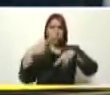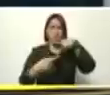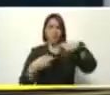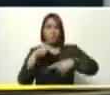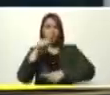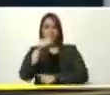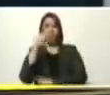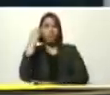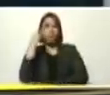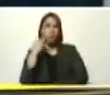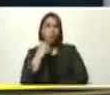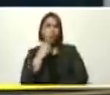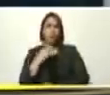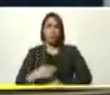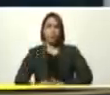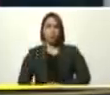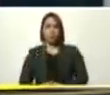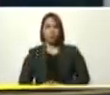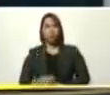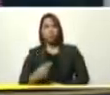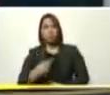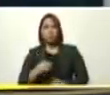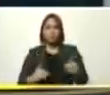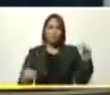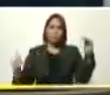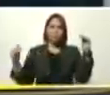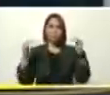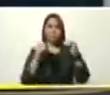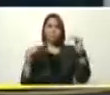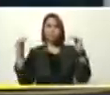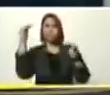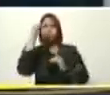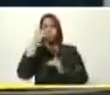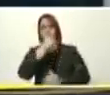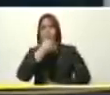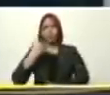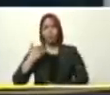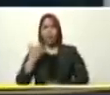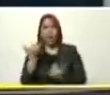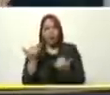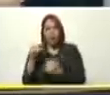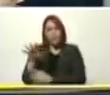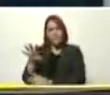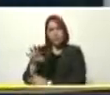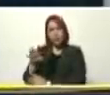bolivariana. Nos coloca en la mejor situación. Ahora depende de nosotros.